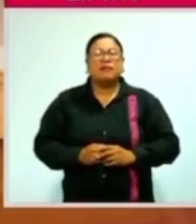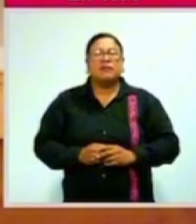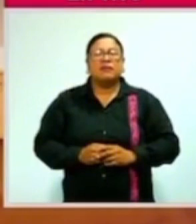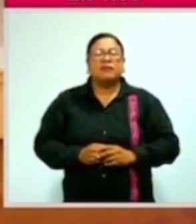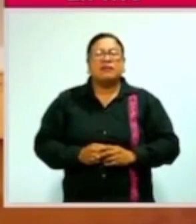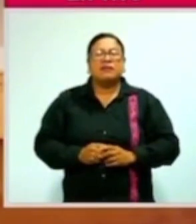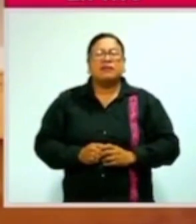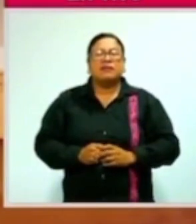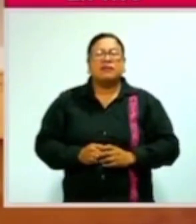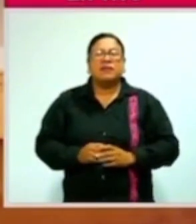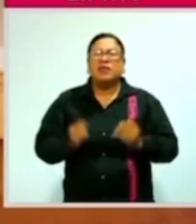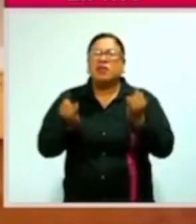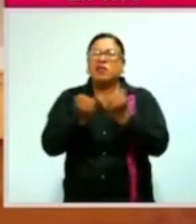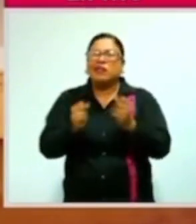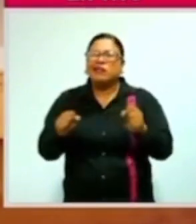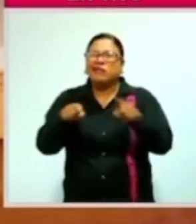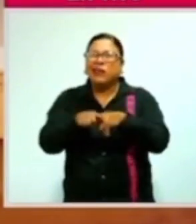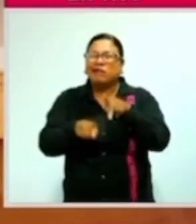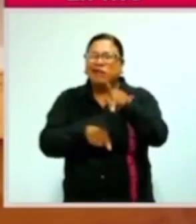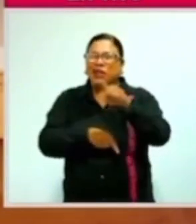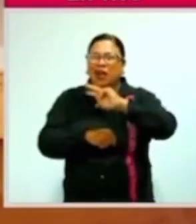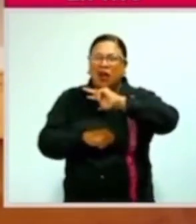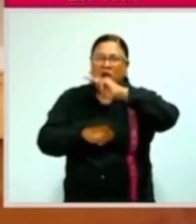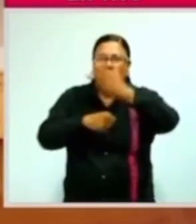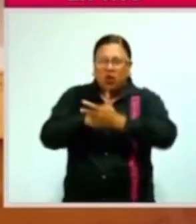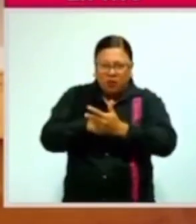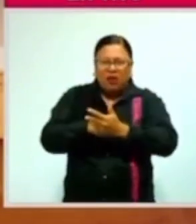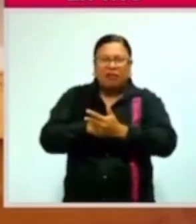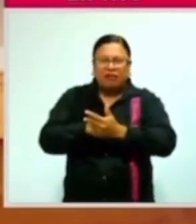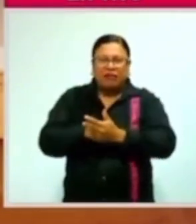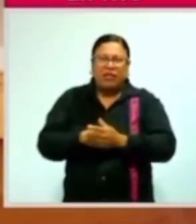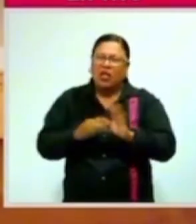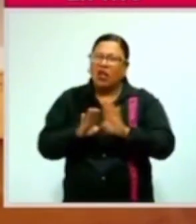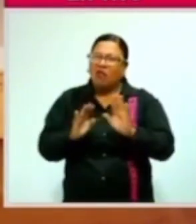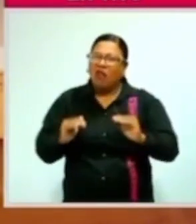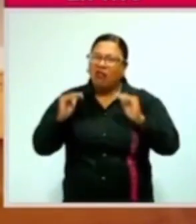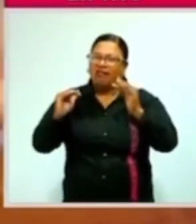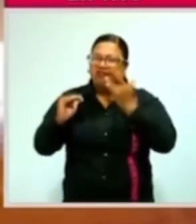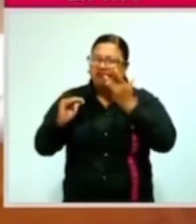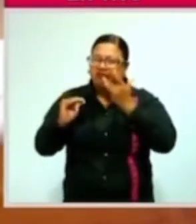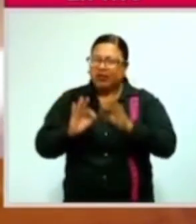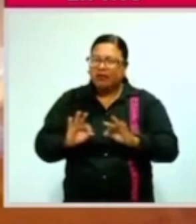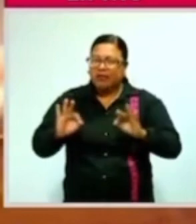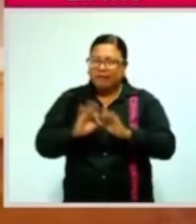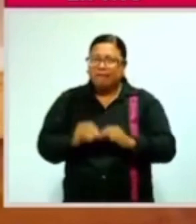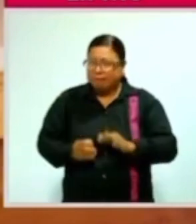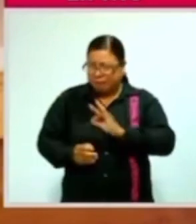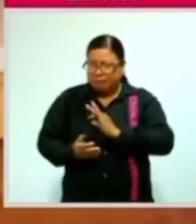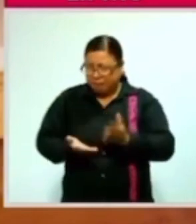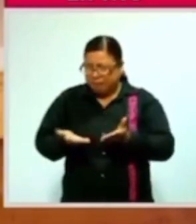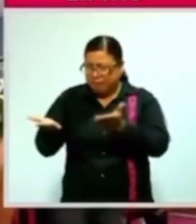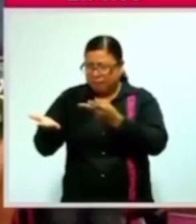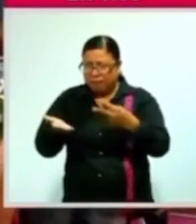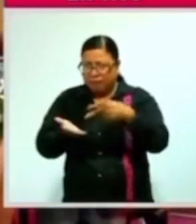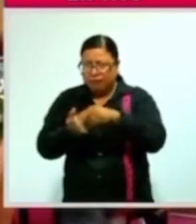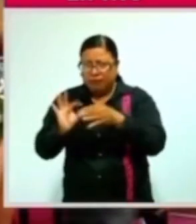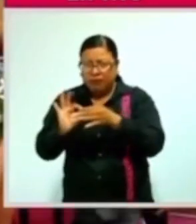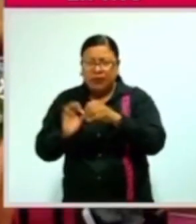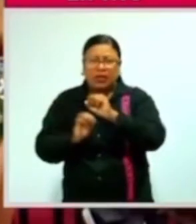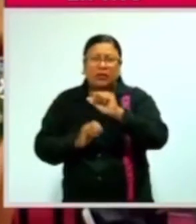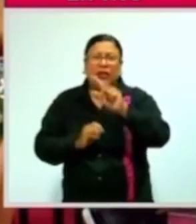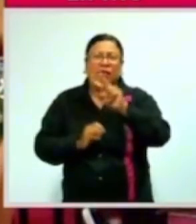como en Europa, de un nivel muy importante. ¿Por qué no comentas,